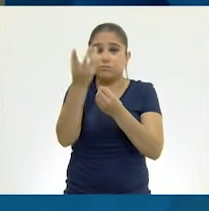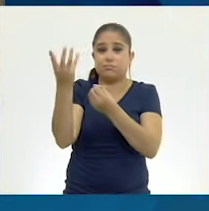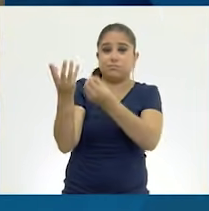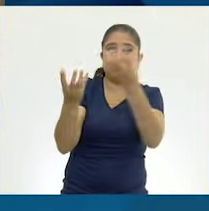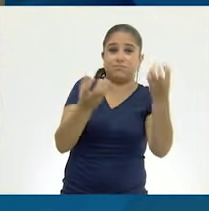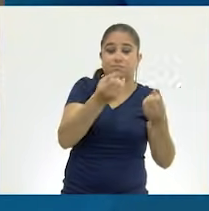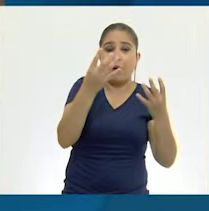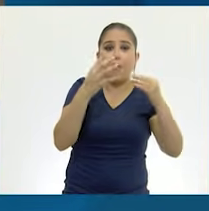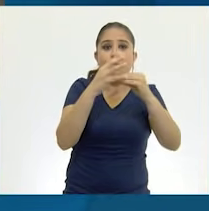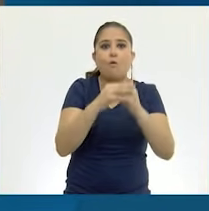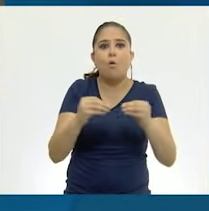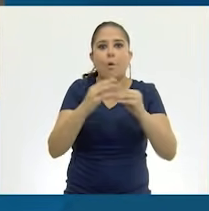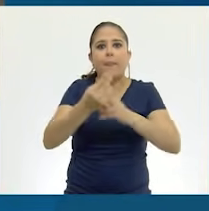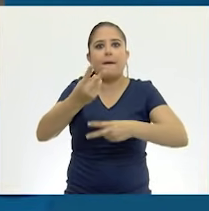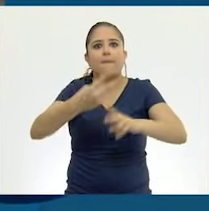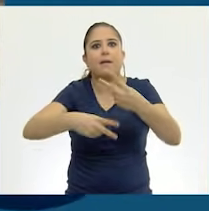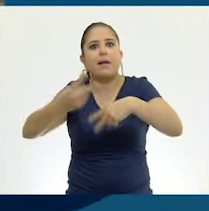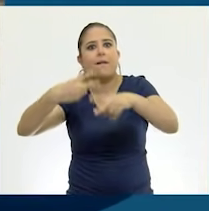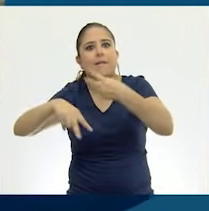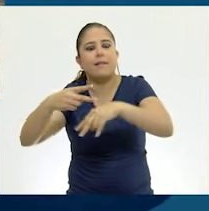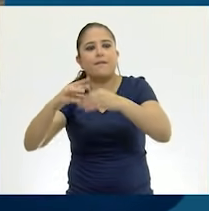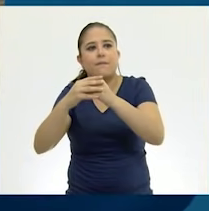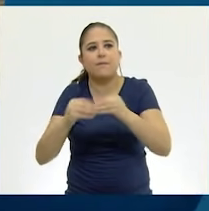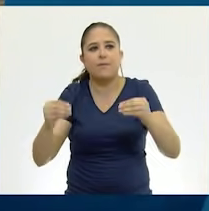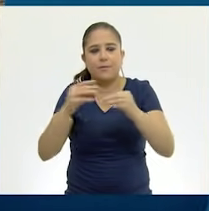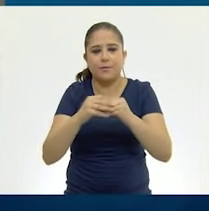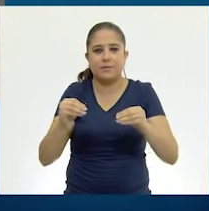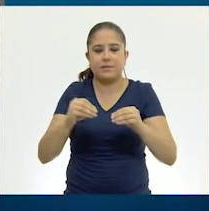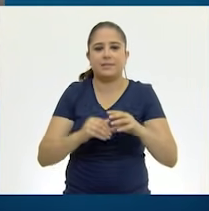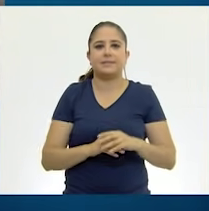la fruta... ¿Va a salir volando?